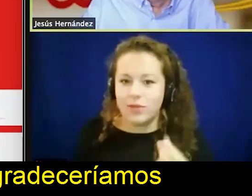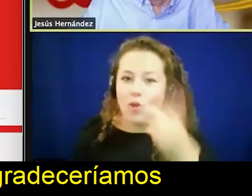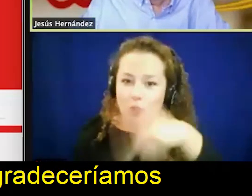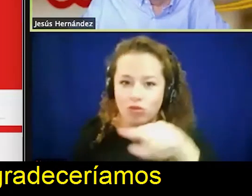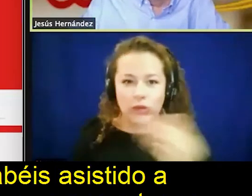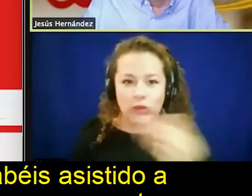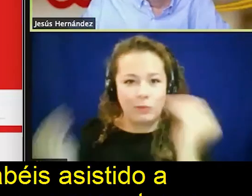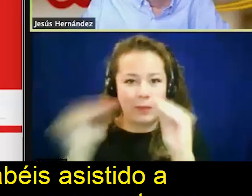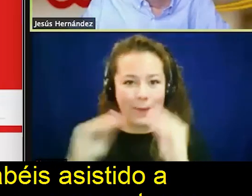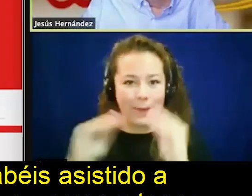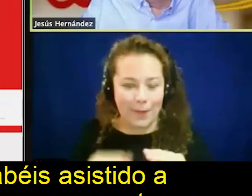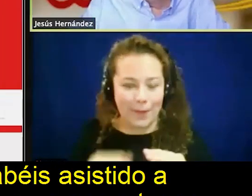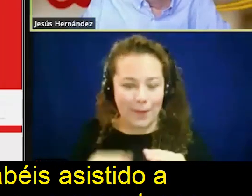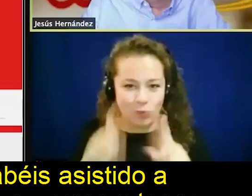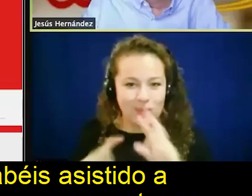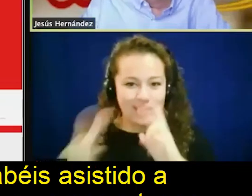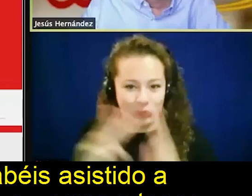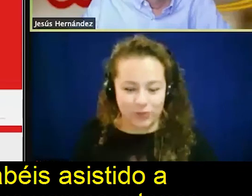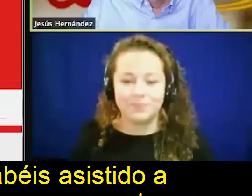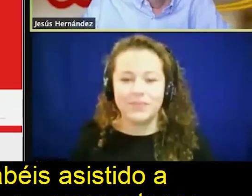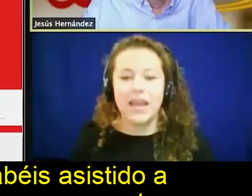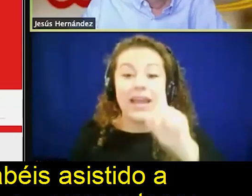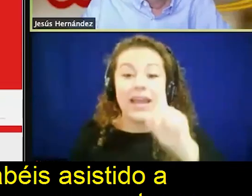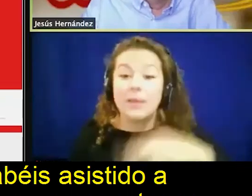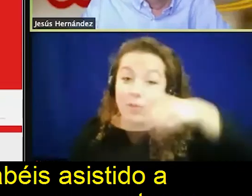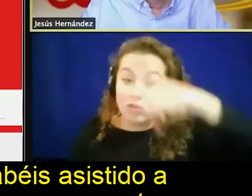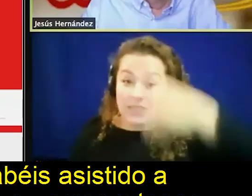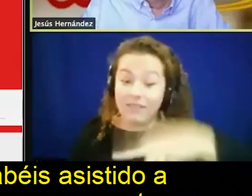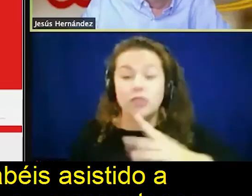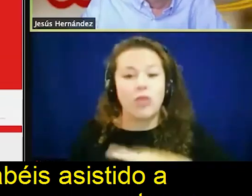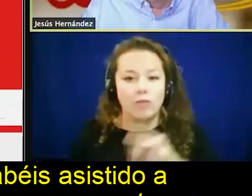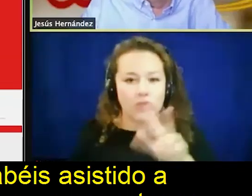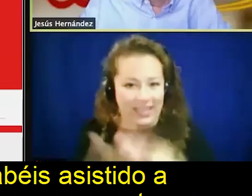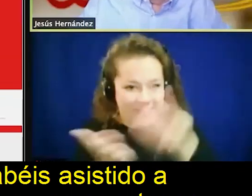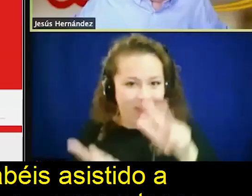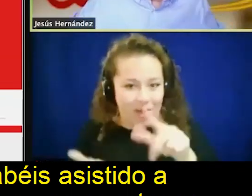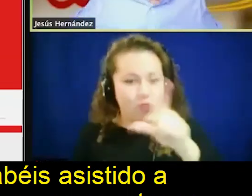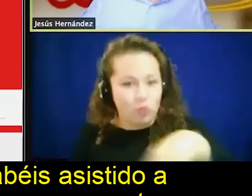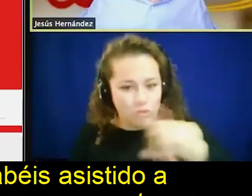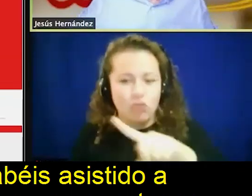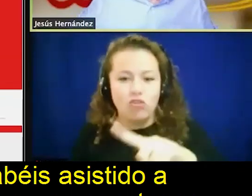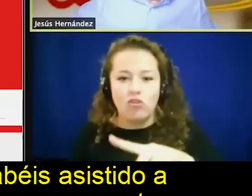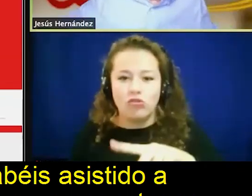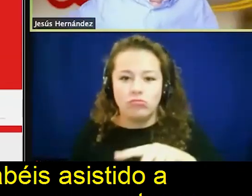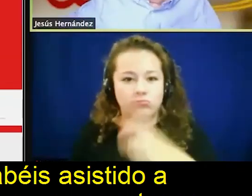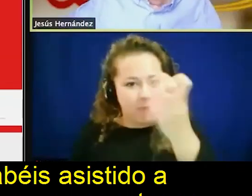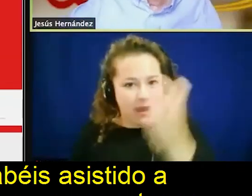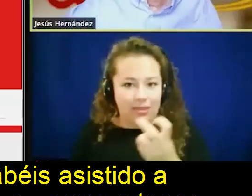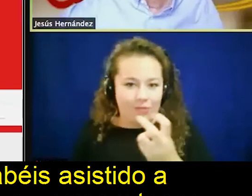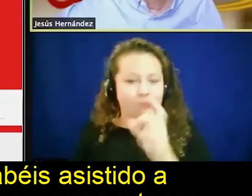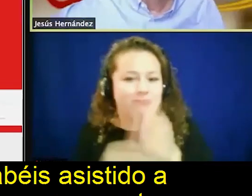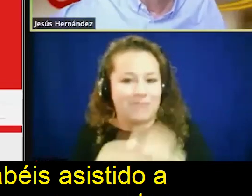rellenéis. También sabéis que podemos certificaros que habéis asistido a este foro de expertos,